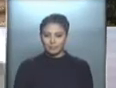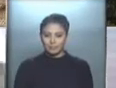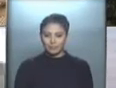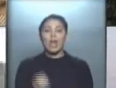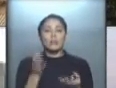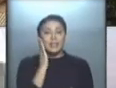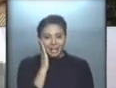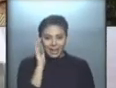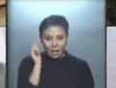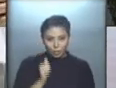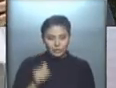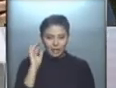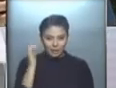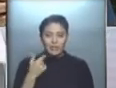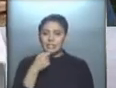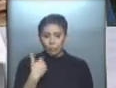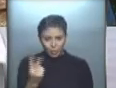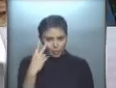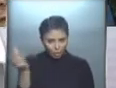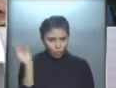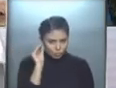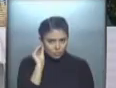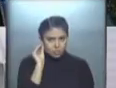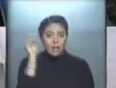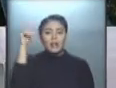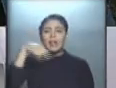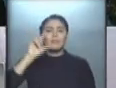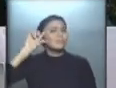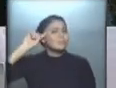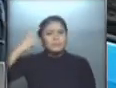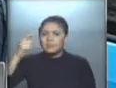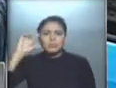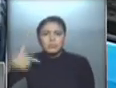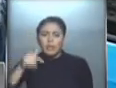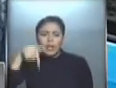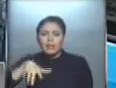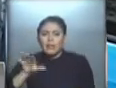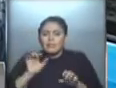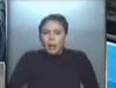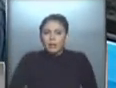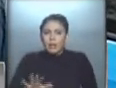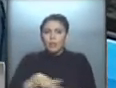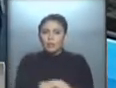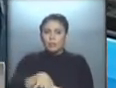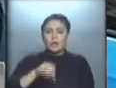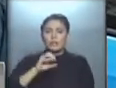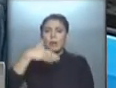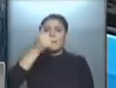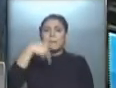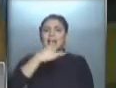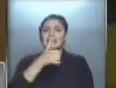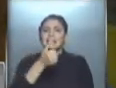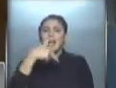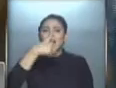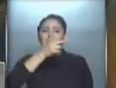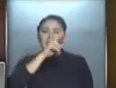buenas tardes agustín a gabriela si me pueden ver si me pueden escuchar locura y conmoción aquí en el barrio los manzanares de villa bosch